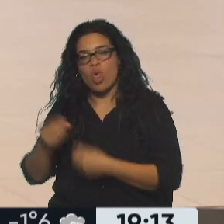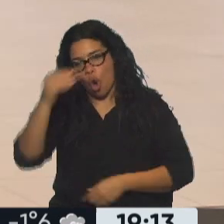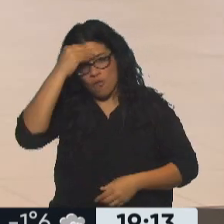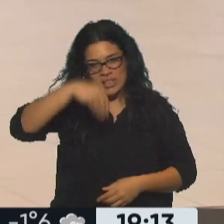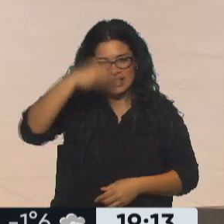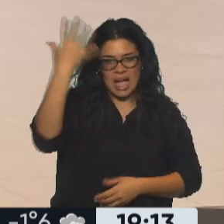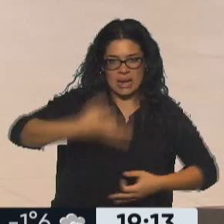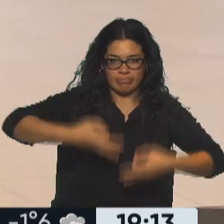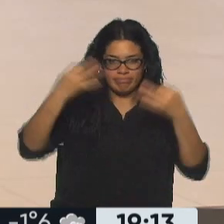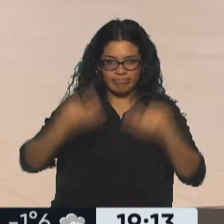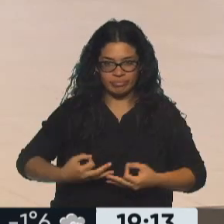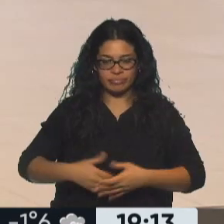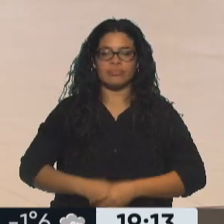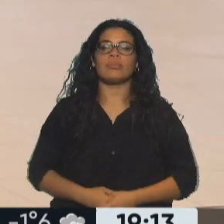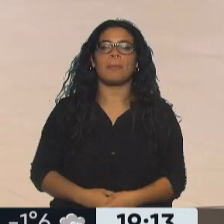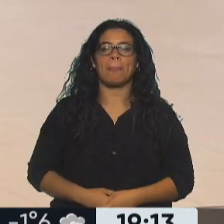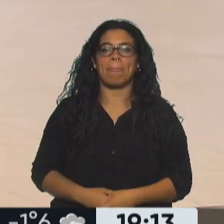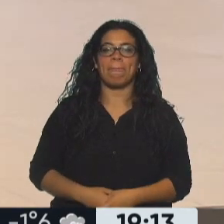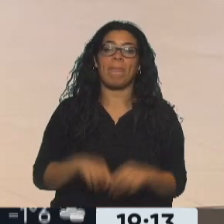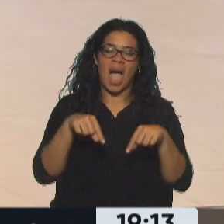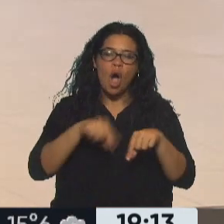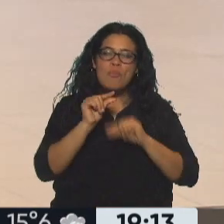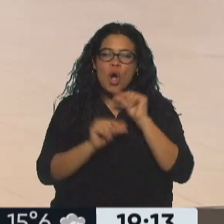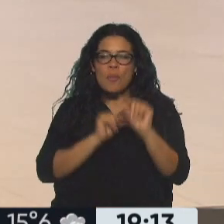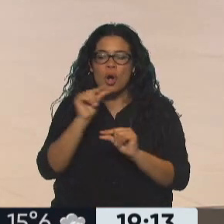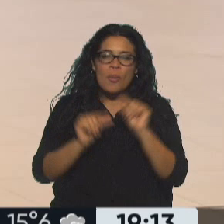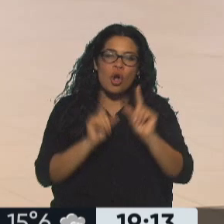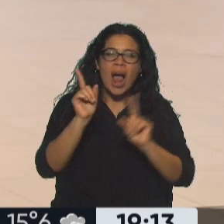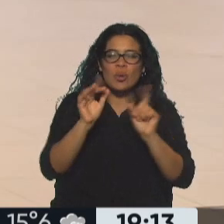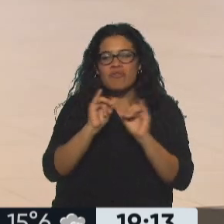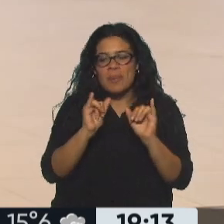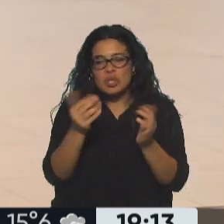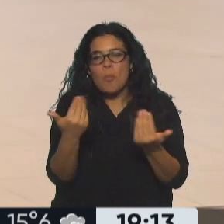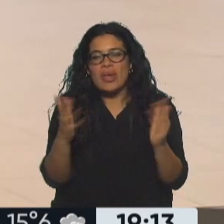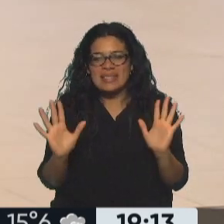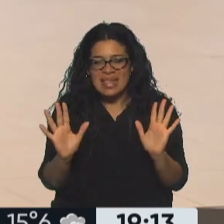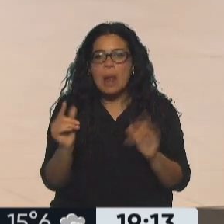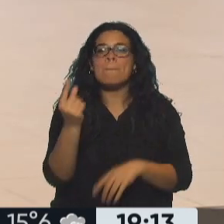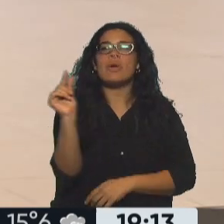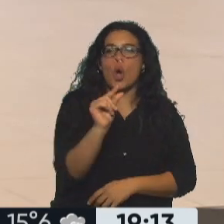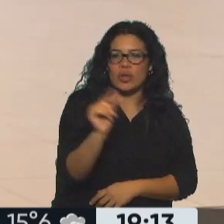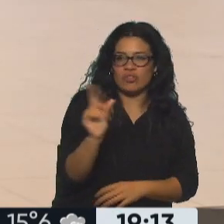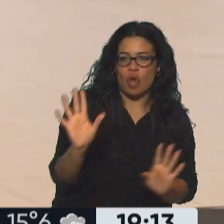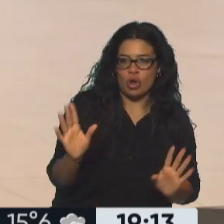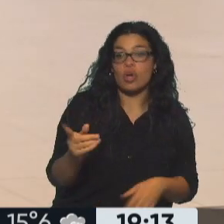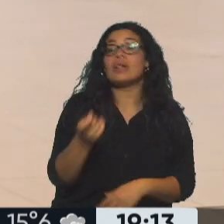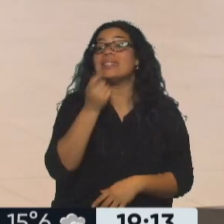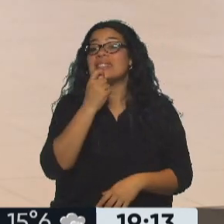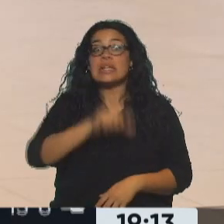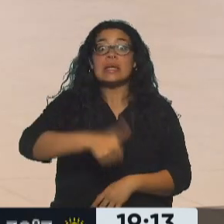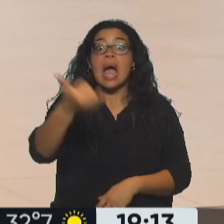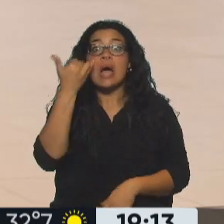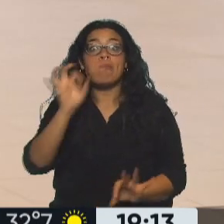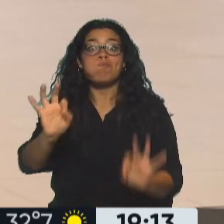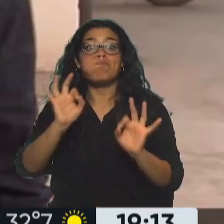sobre entonces estos primeros resultados acerca de quién fue el ganador o si va a haber balotaje aquí en la